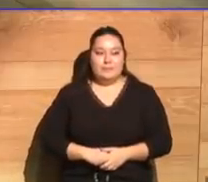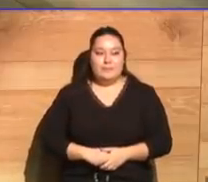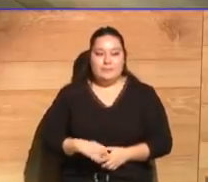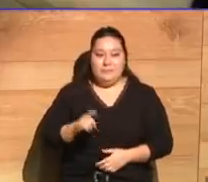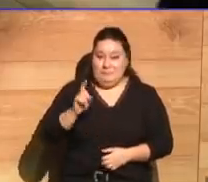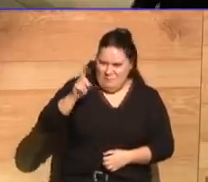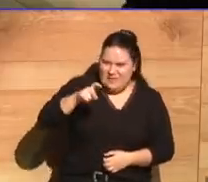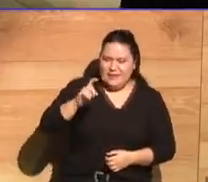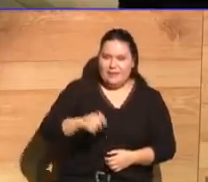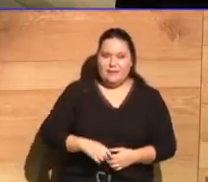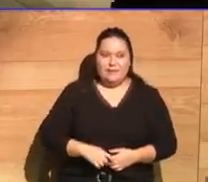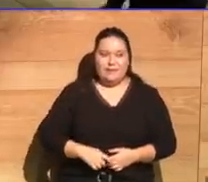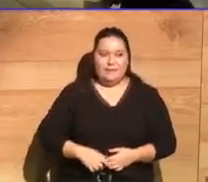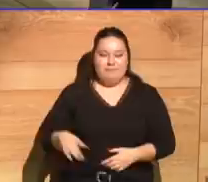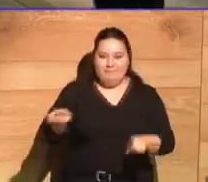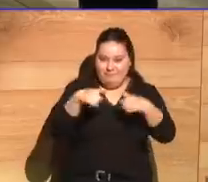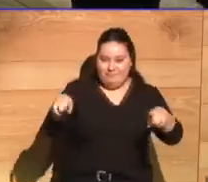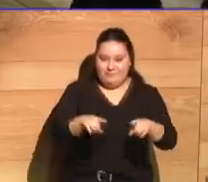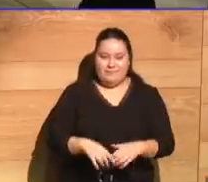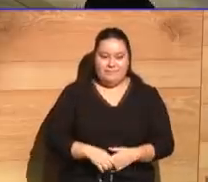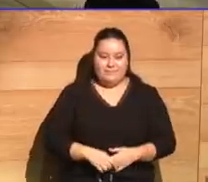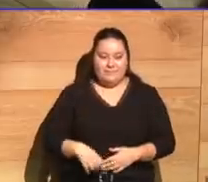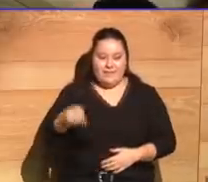¡Pincha ahí! ¡Pincha!